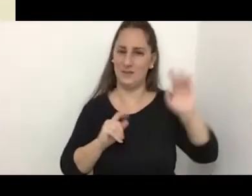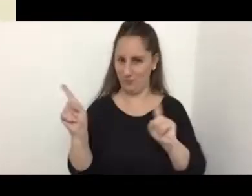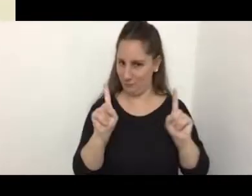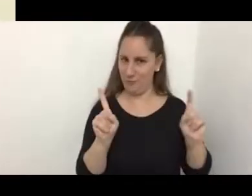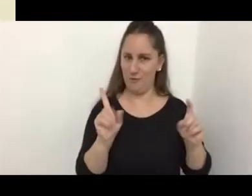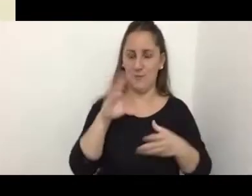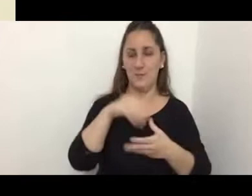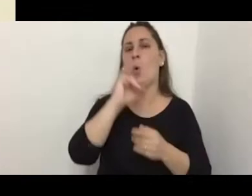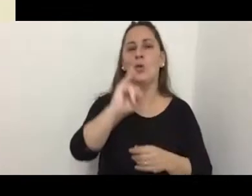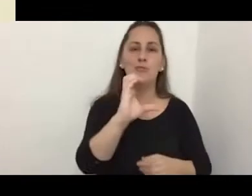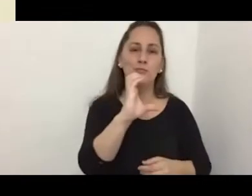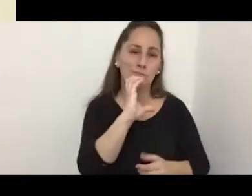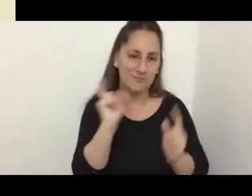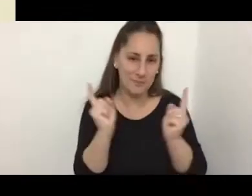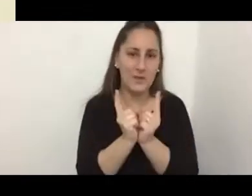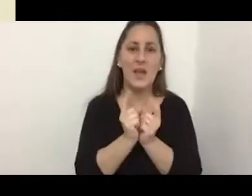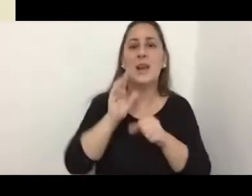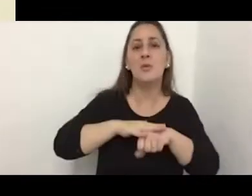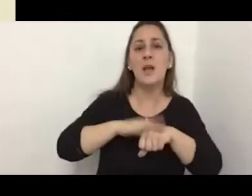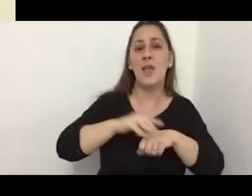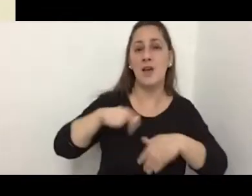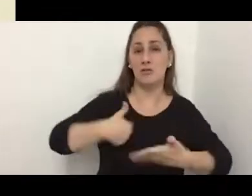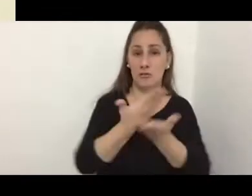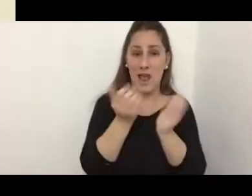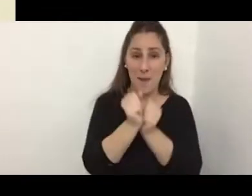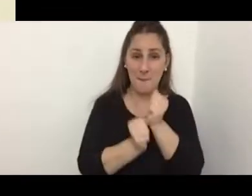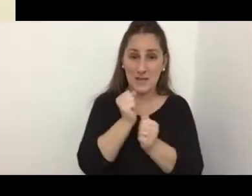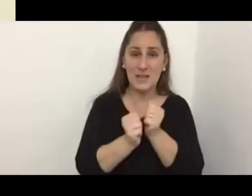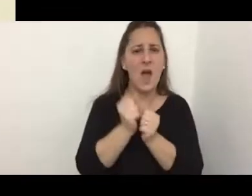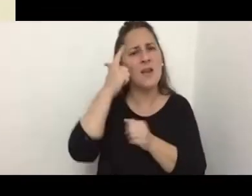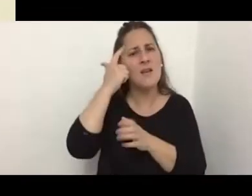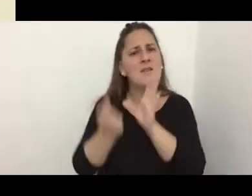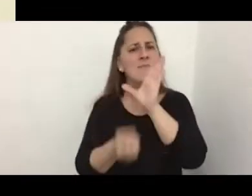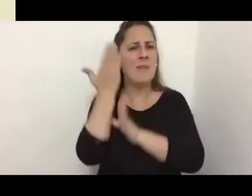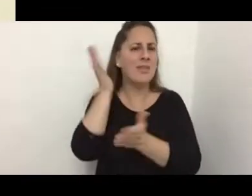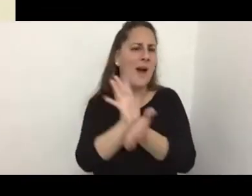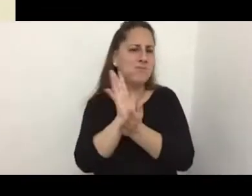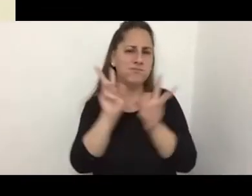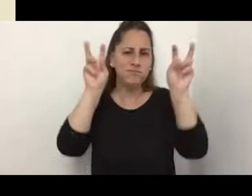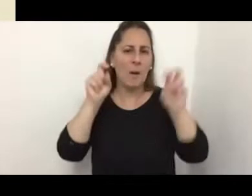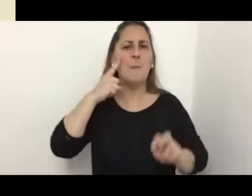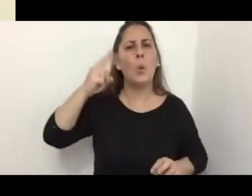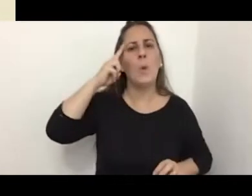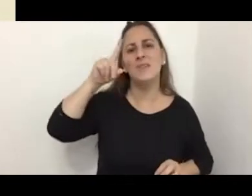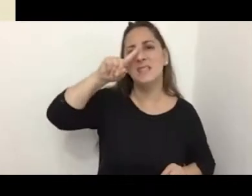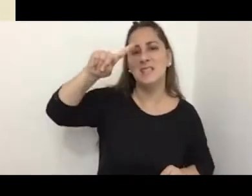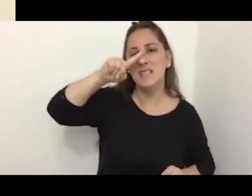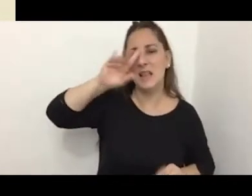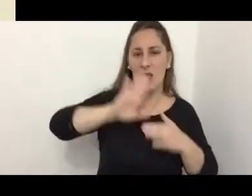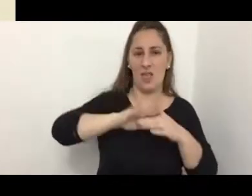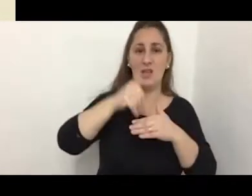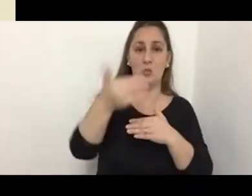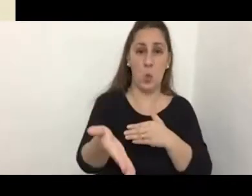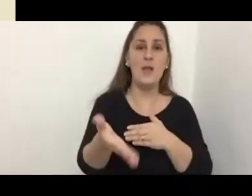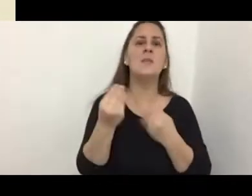una anécdota. La responsabilidad social empresaria se inventa, entre comillas, después de 1977, en que